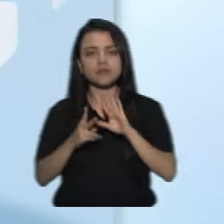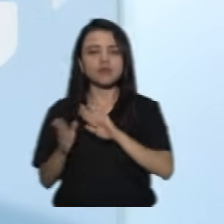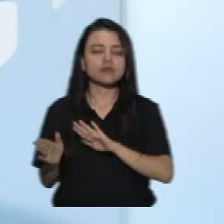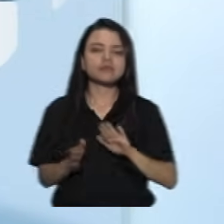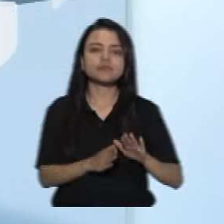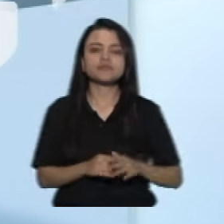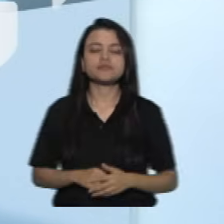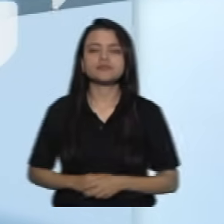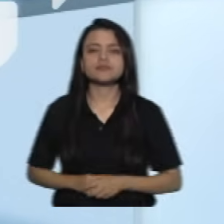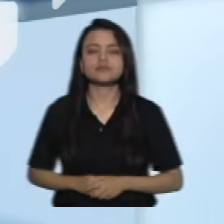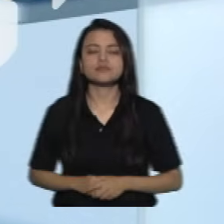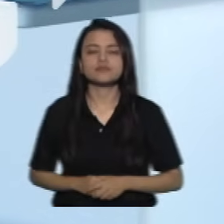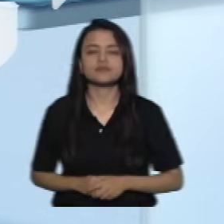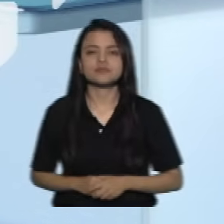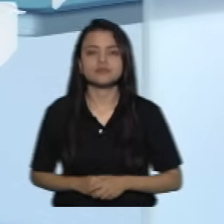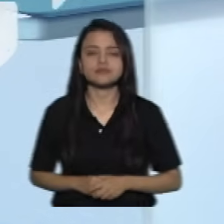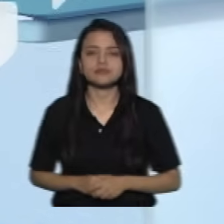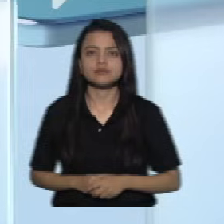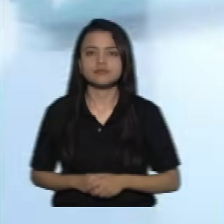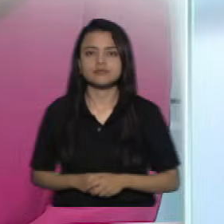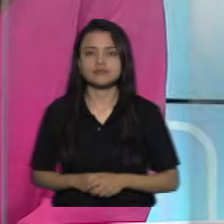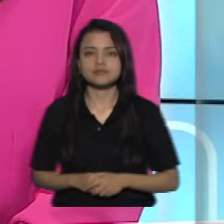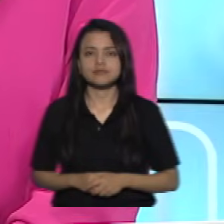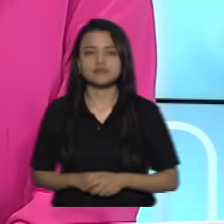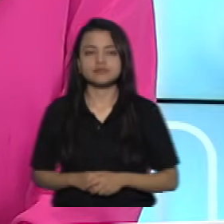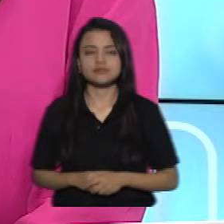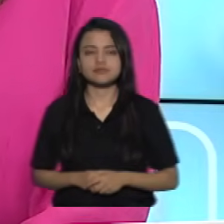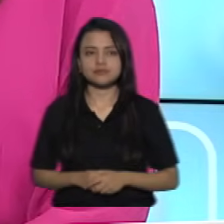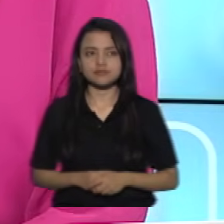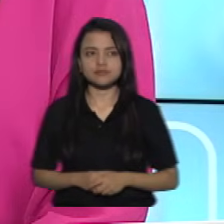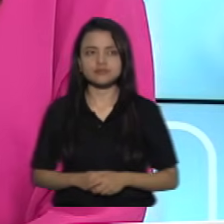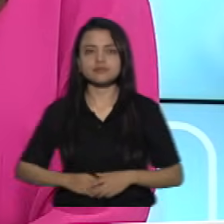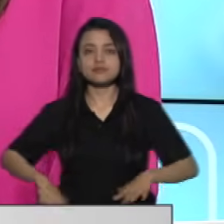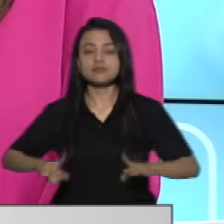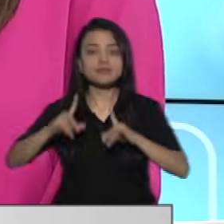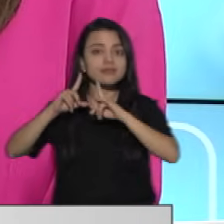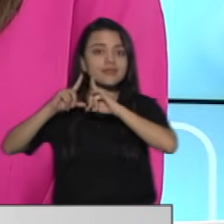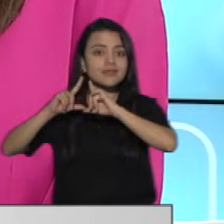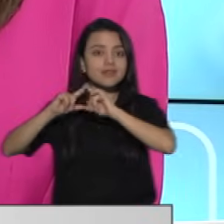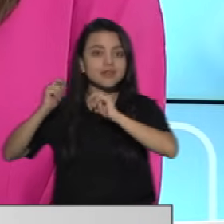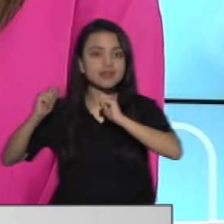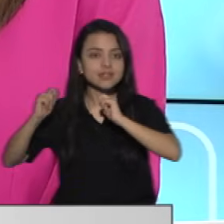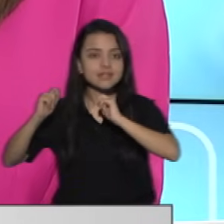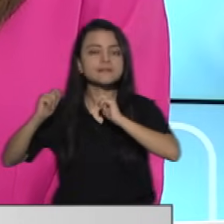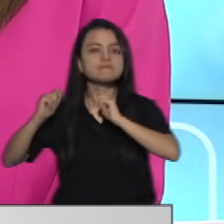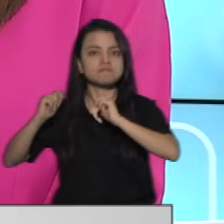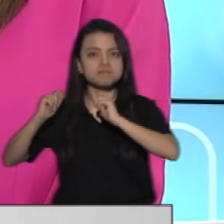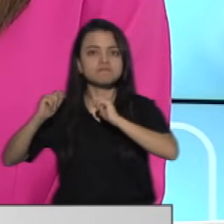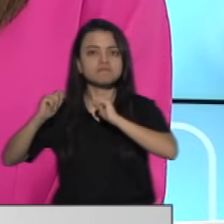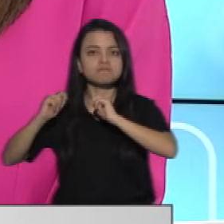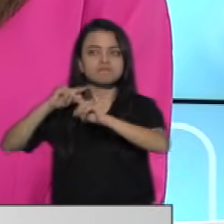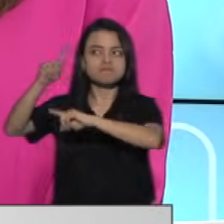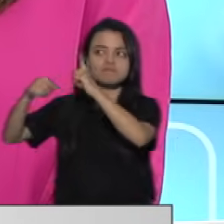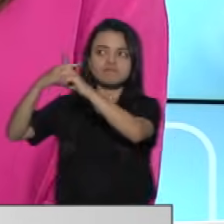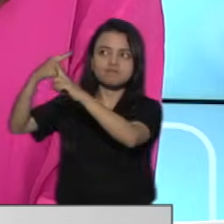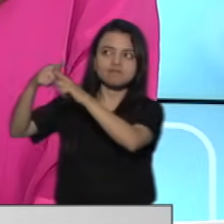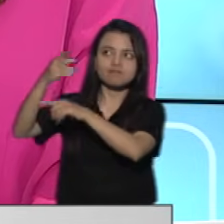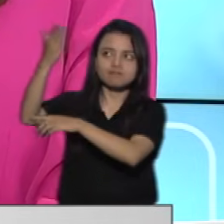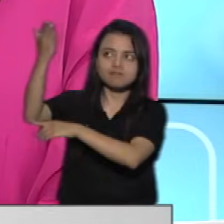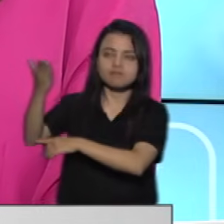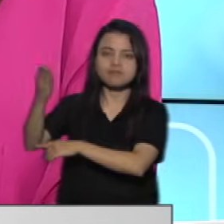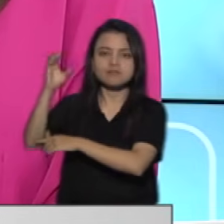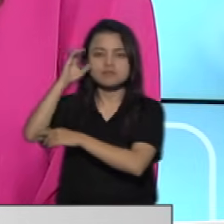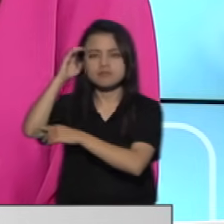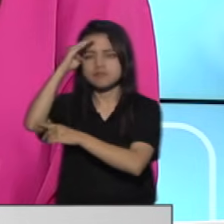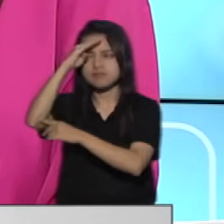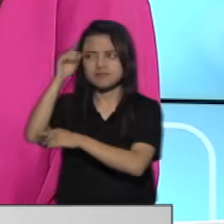Noticia en desarrollo en CMI. La alcaldesa Claudia López arremetió contra el presidente Gustavo Petro.